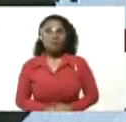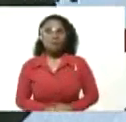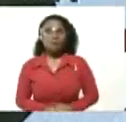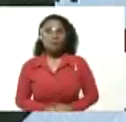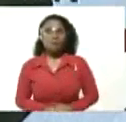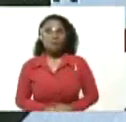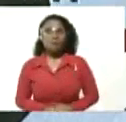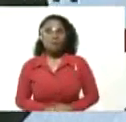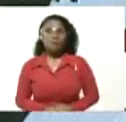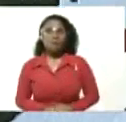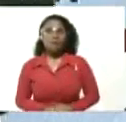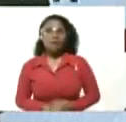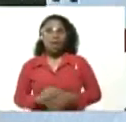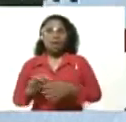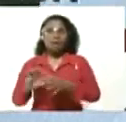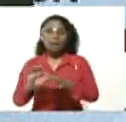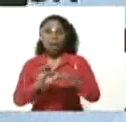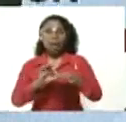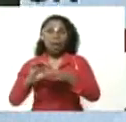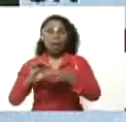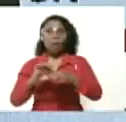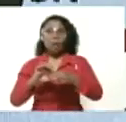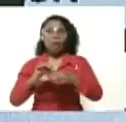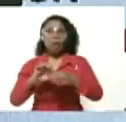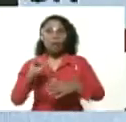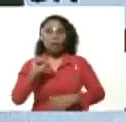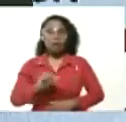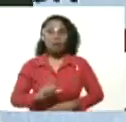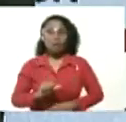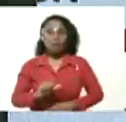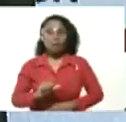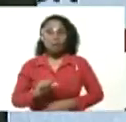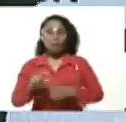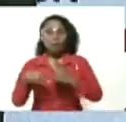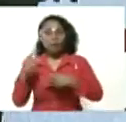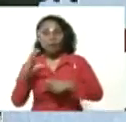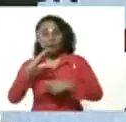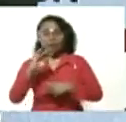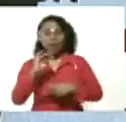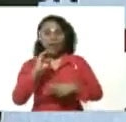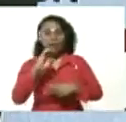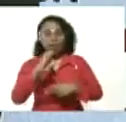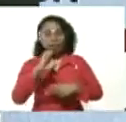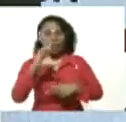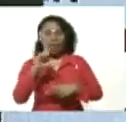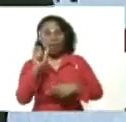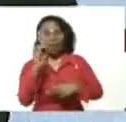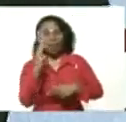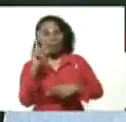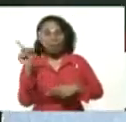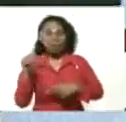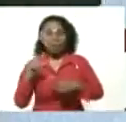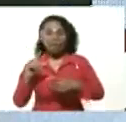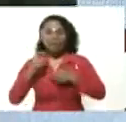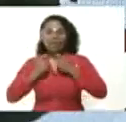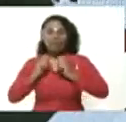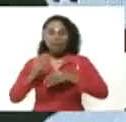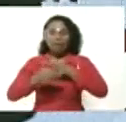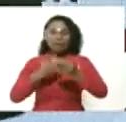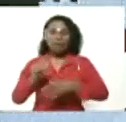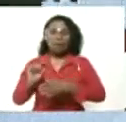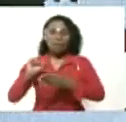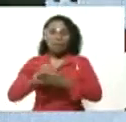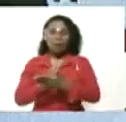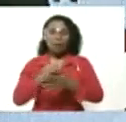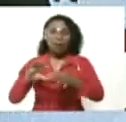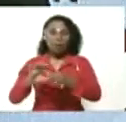es la UNASUR o la CELAC. Y no es extraño esa voluntad firme de intentar acabar con la unión regional del continente,